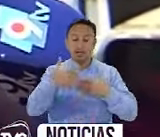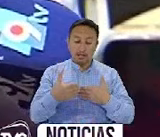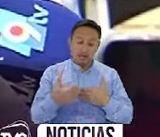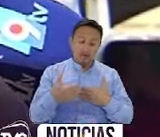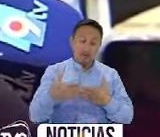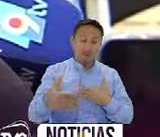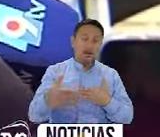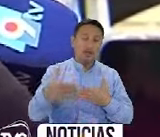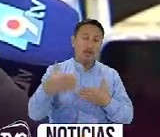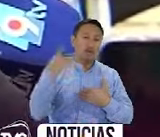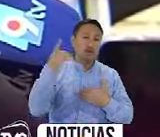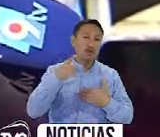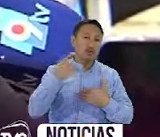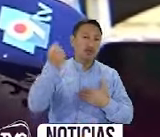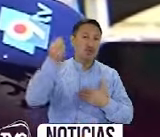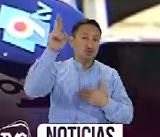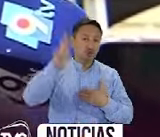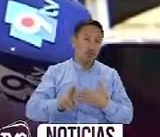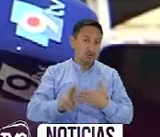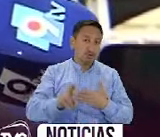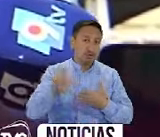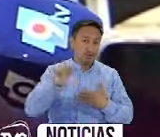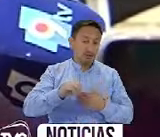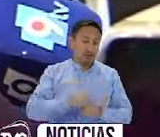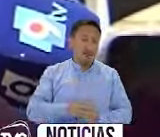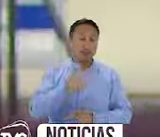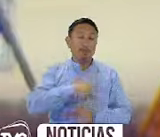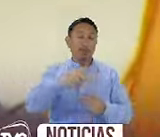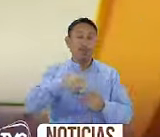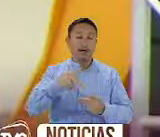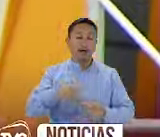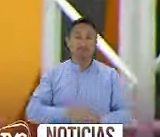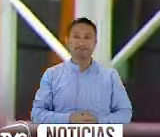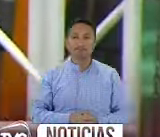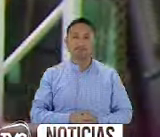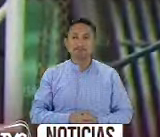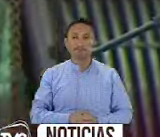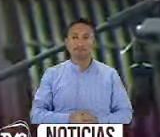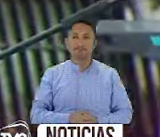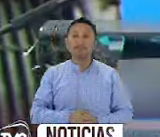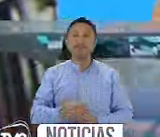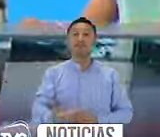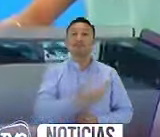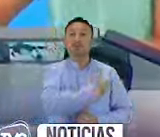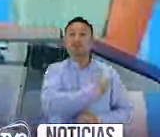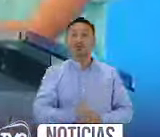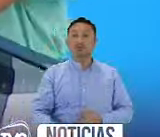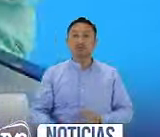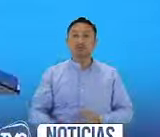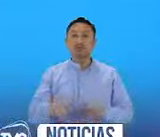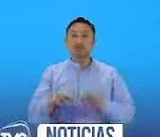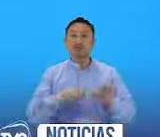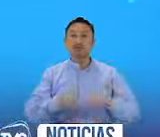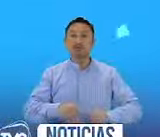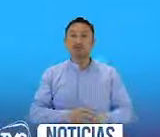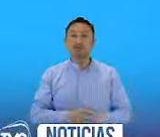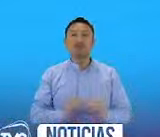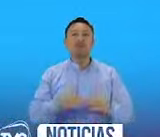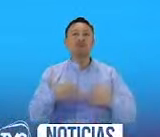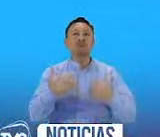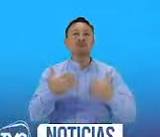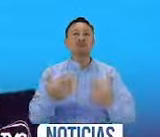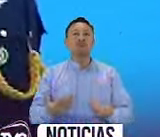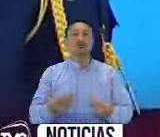hacia el sur también es concesionada por la prefectura. Por su parte, el primer mandatario en su discurso se refirió a la forma como se defiende de sus